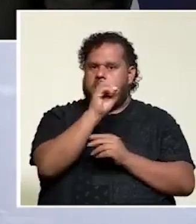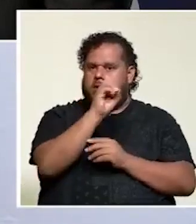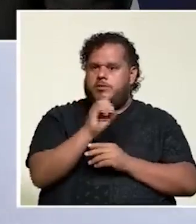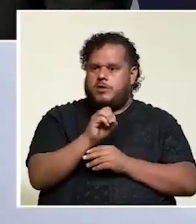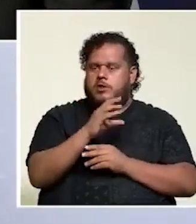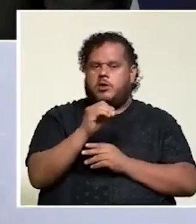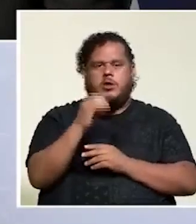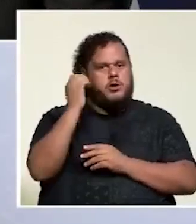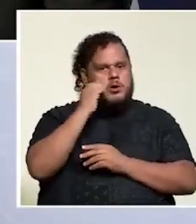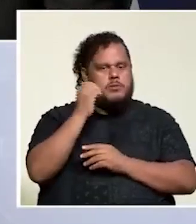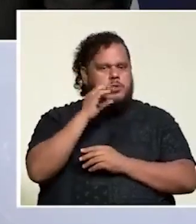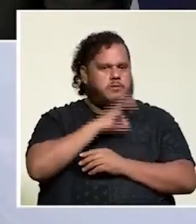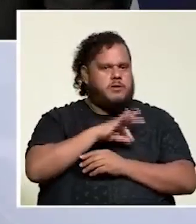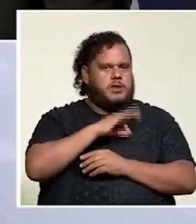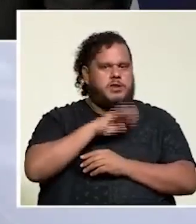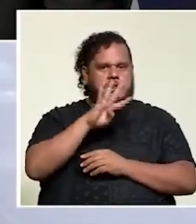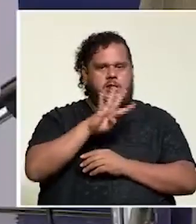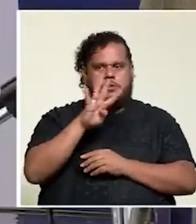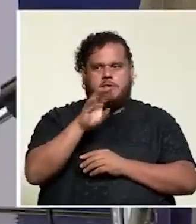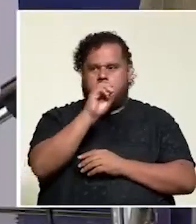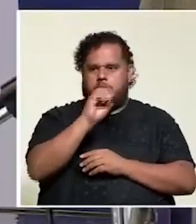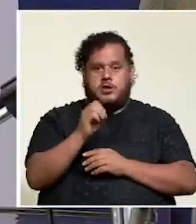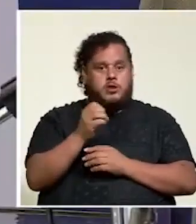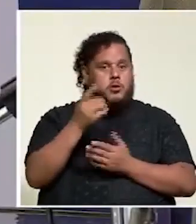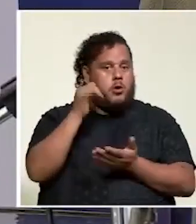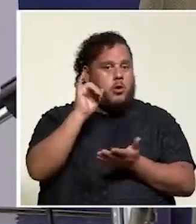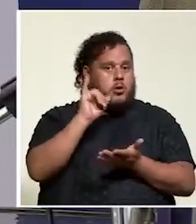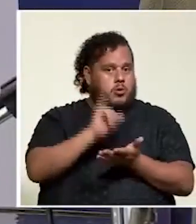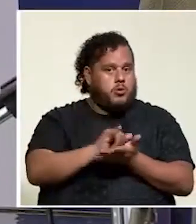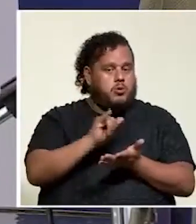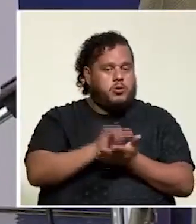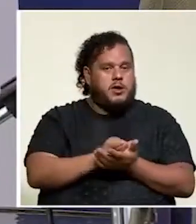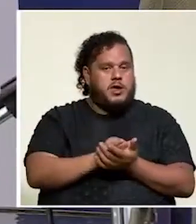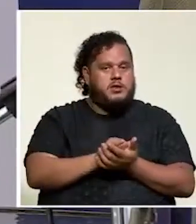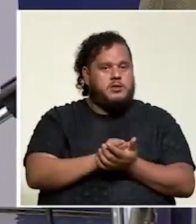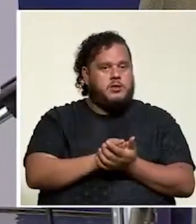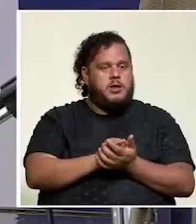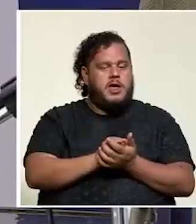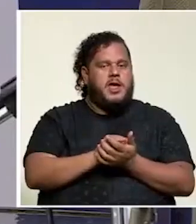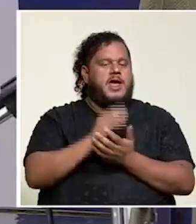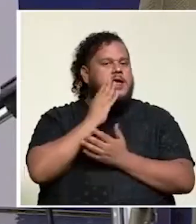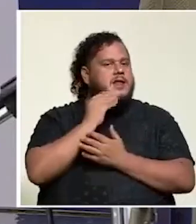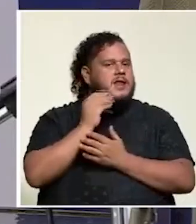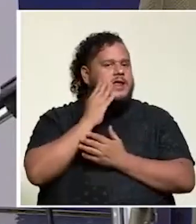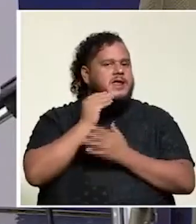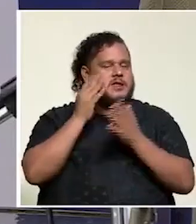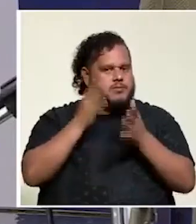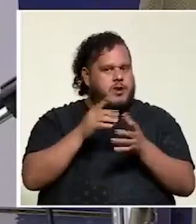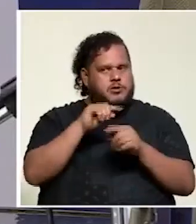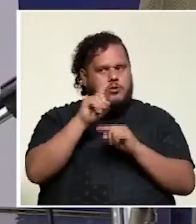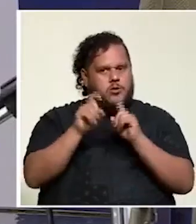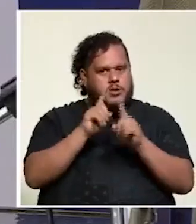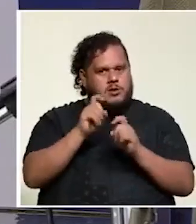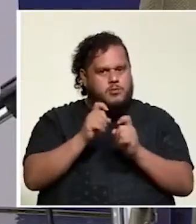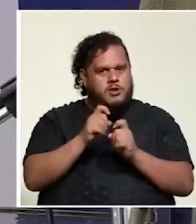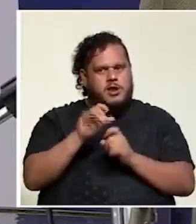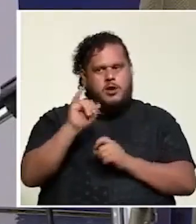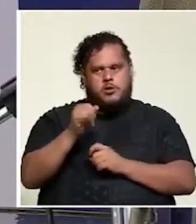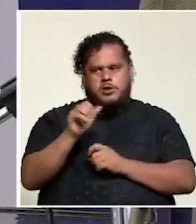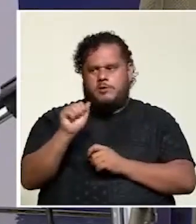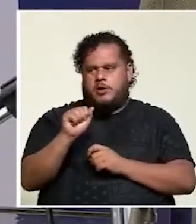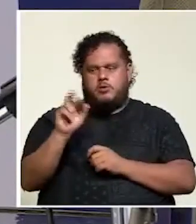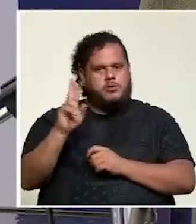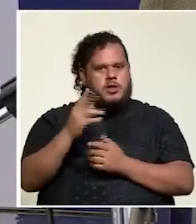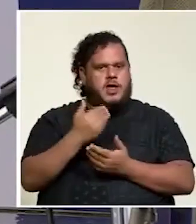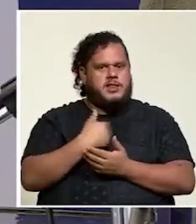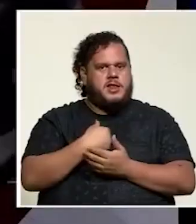19% y una opinión favorable del 44%, con lo cual, en efecto, el experto de la encuesta, don José Alberto Rodríguez, dice que